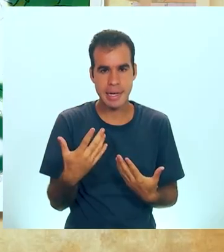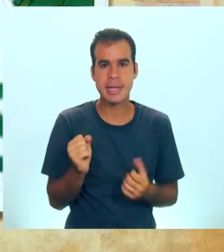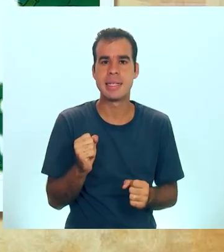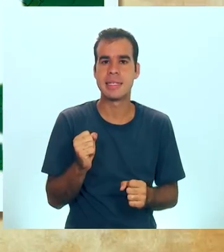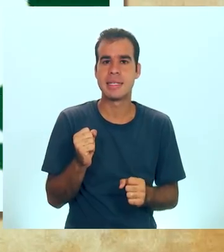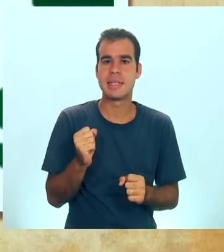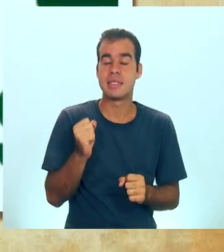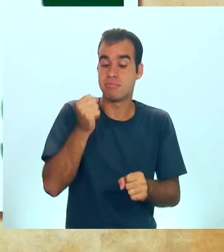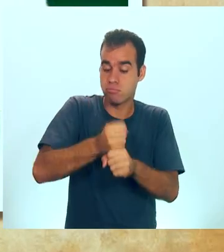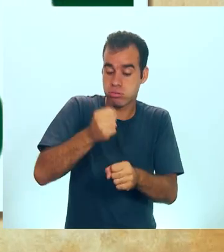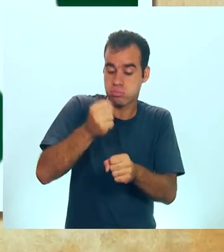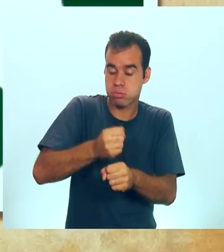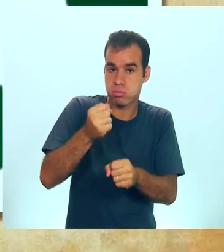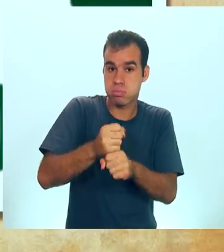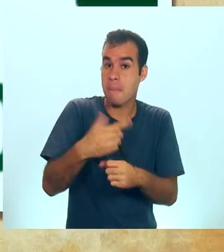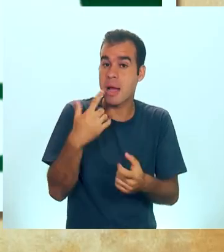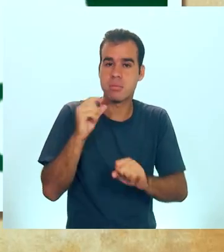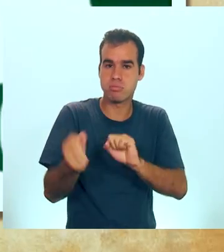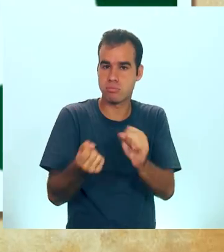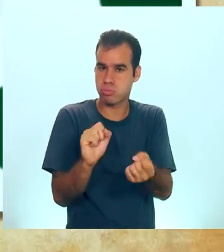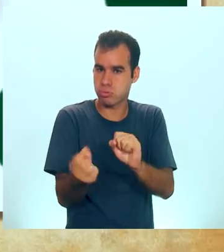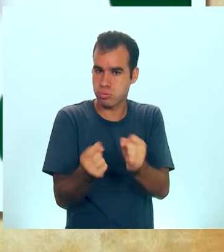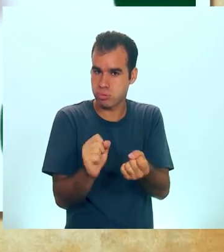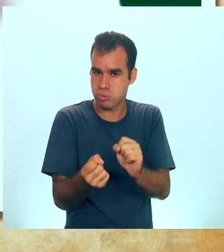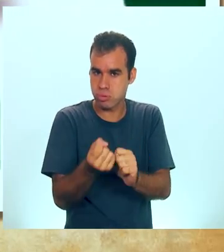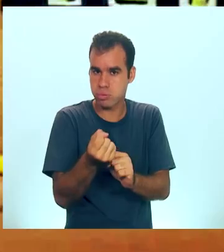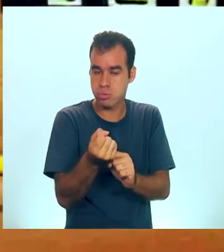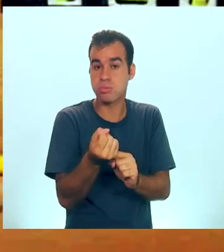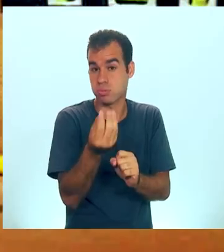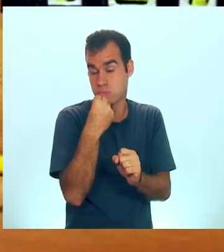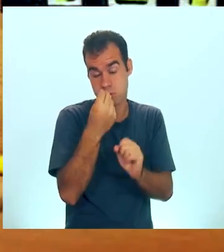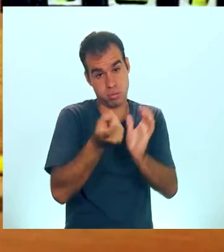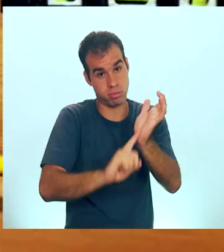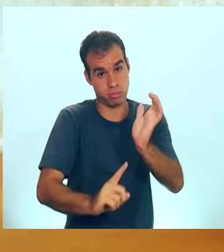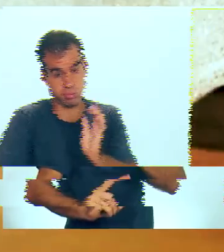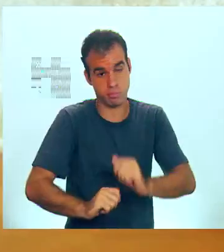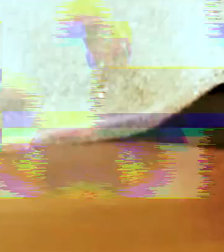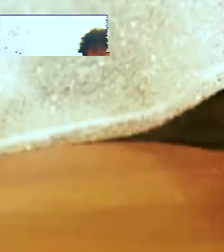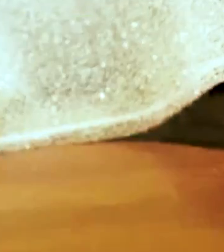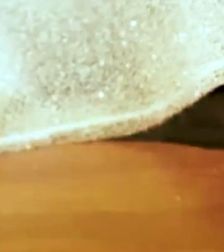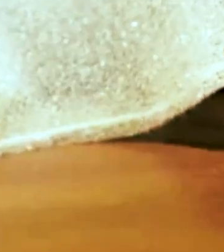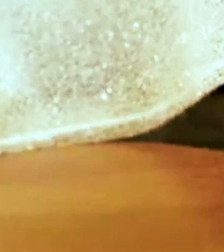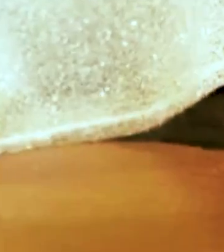muy importante en estos momentos del ahorro energético en el país.